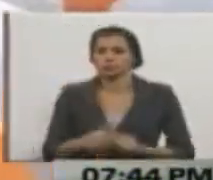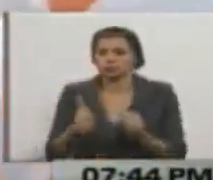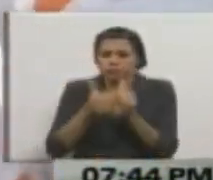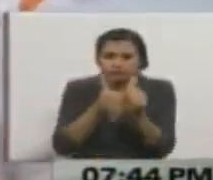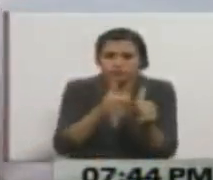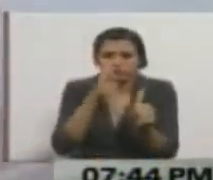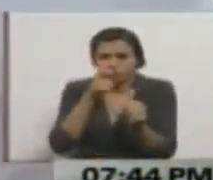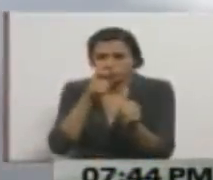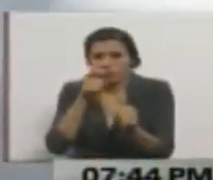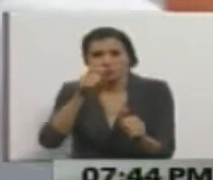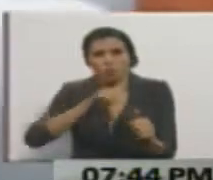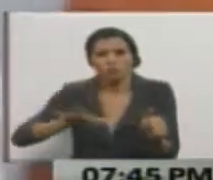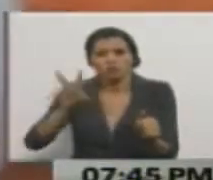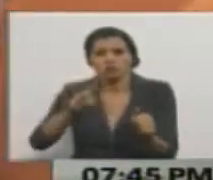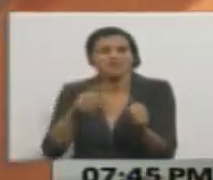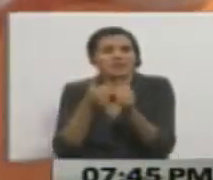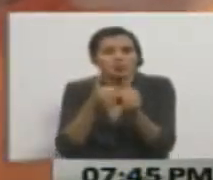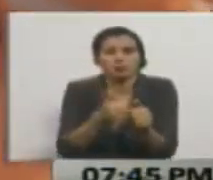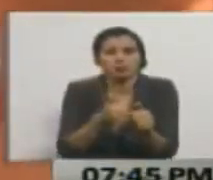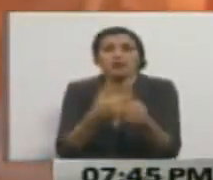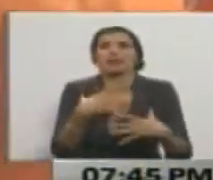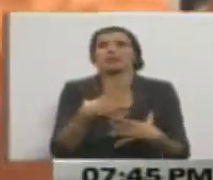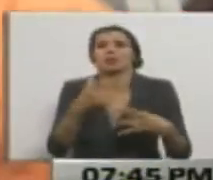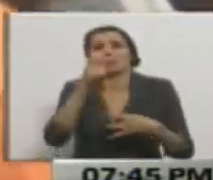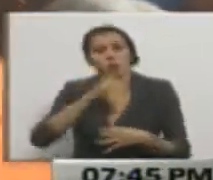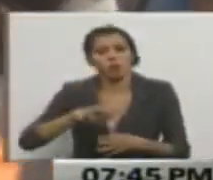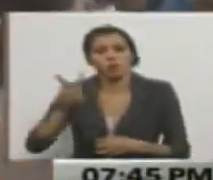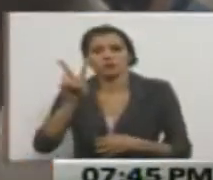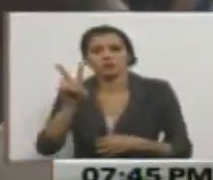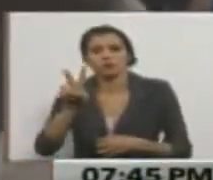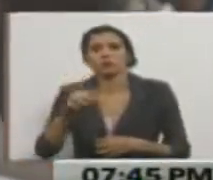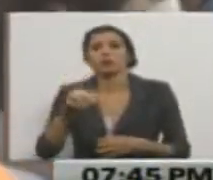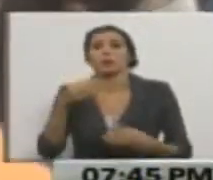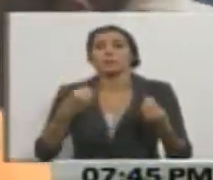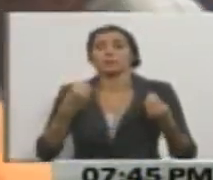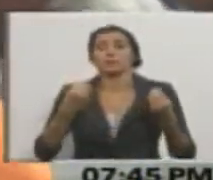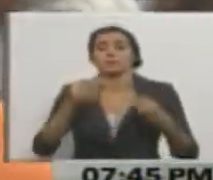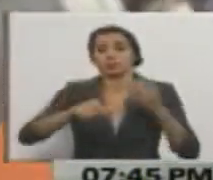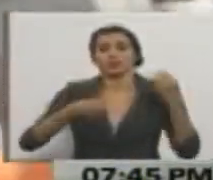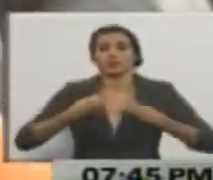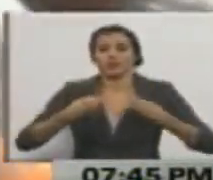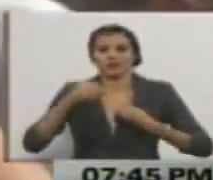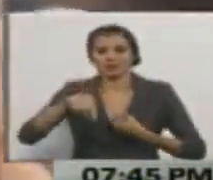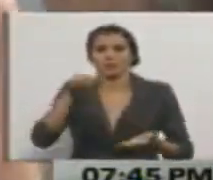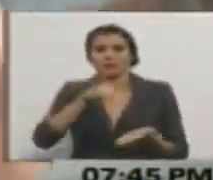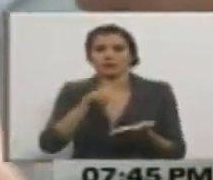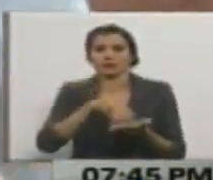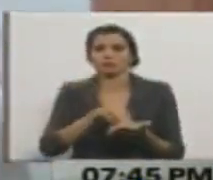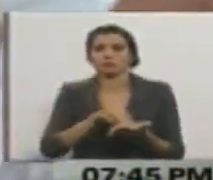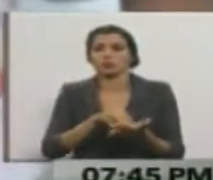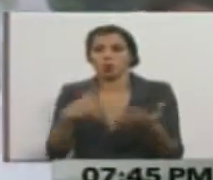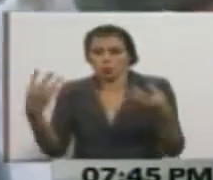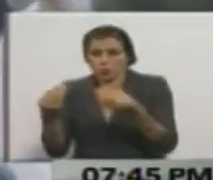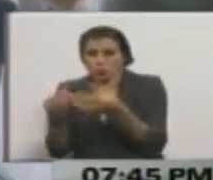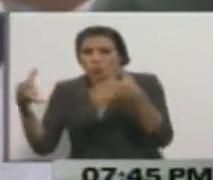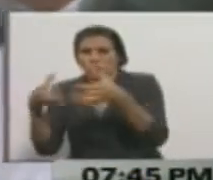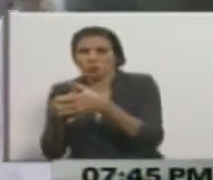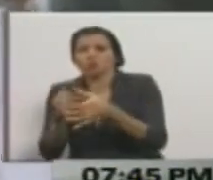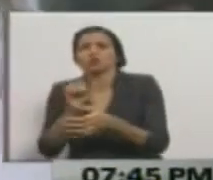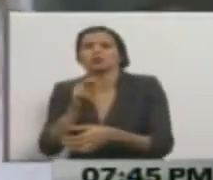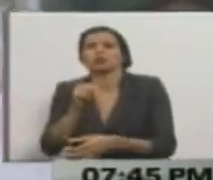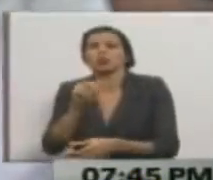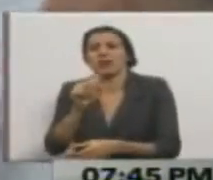para la población venezolana, para los mirandinos y las mirandinas. Hicieron el hallazgo con los compañeros de Sunagro, la SUNDA y